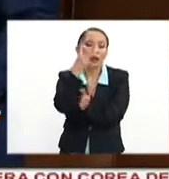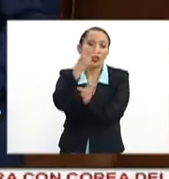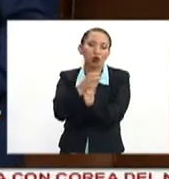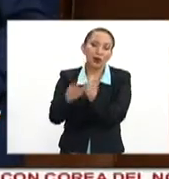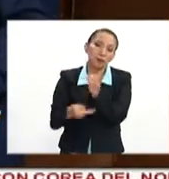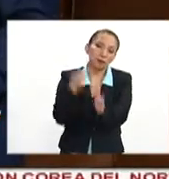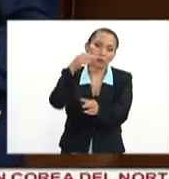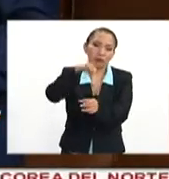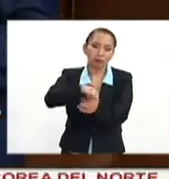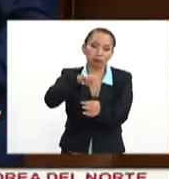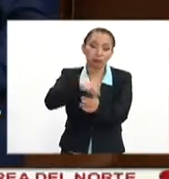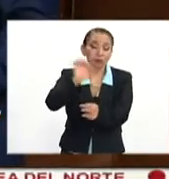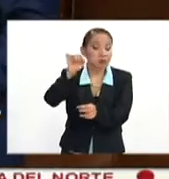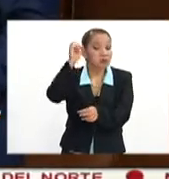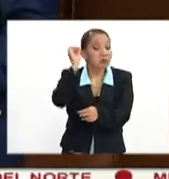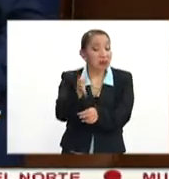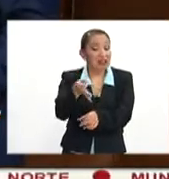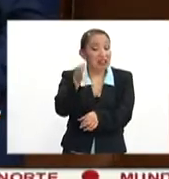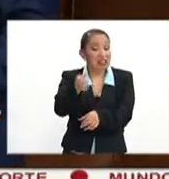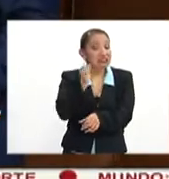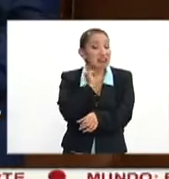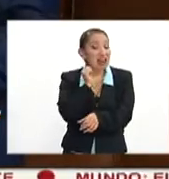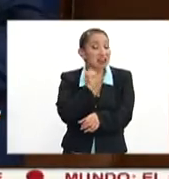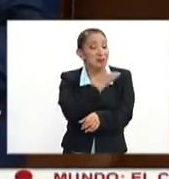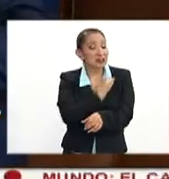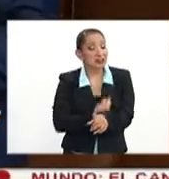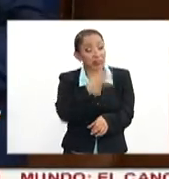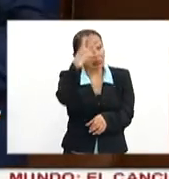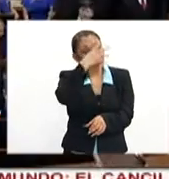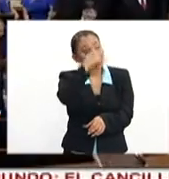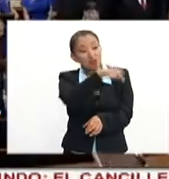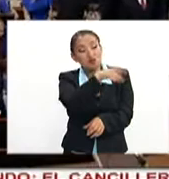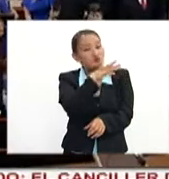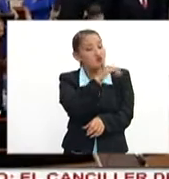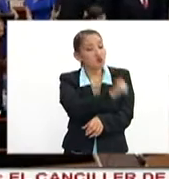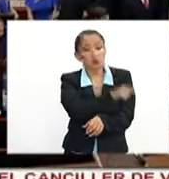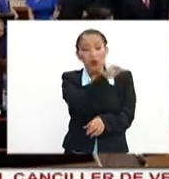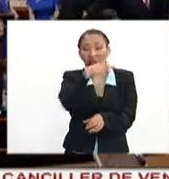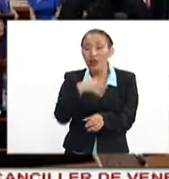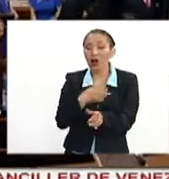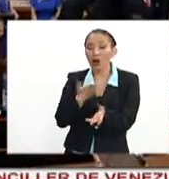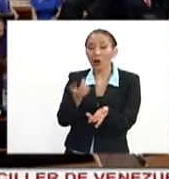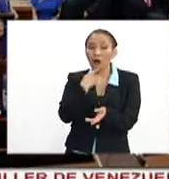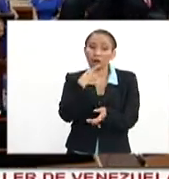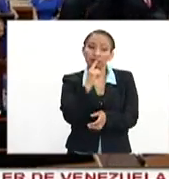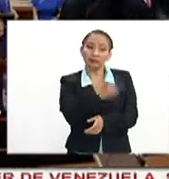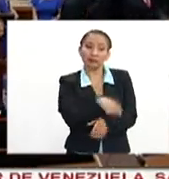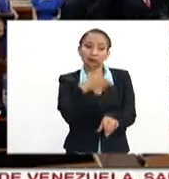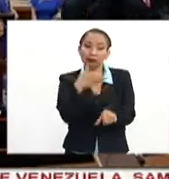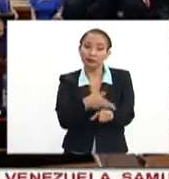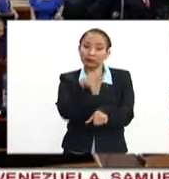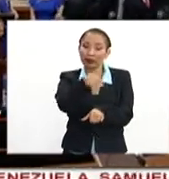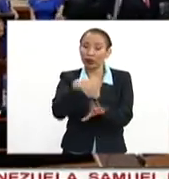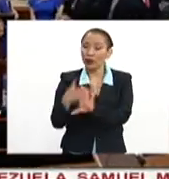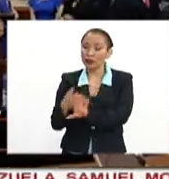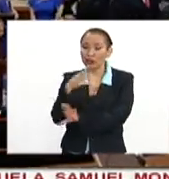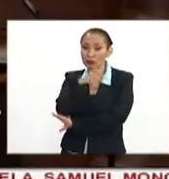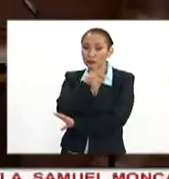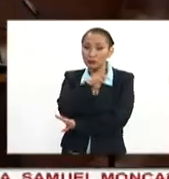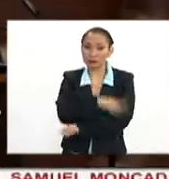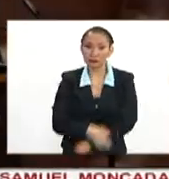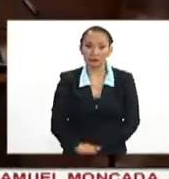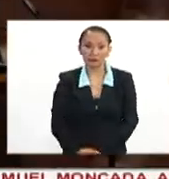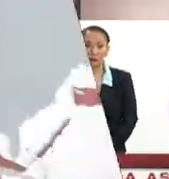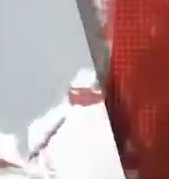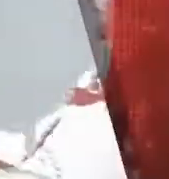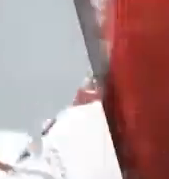segunda votación. De ser secundada por el Senado, el presidente Donald Trump no podría eludir la aplicación de sanciones contra Rusia.